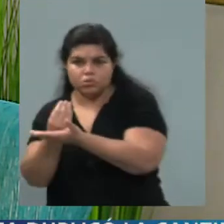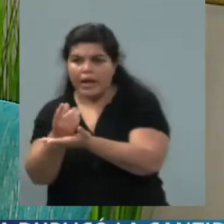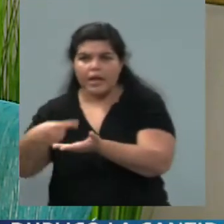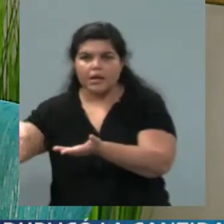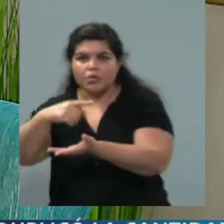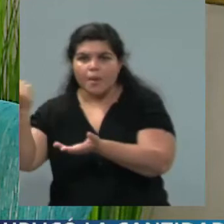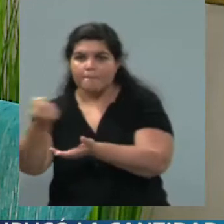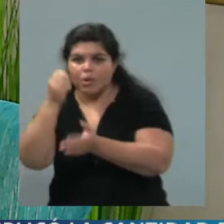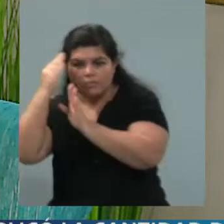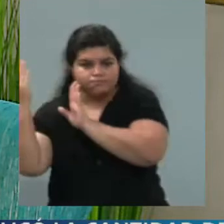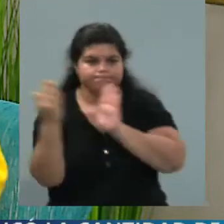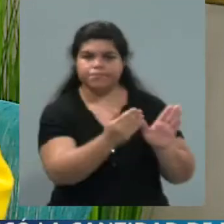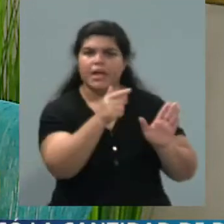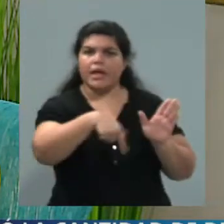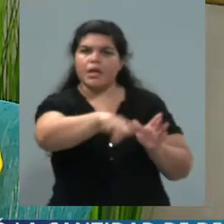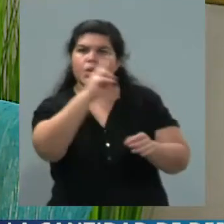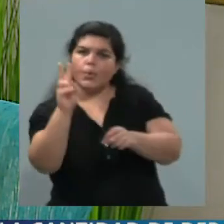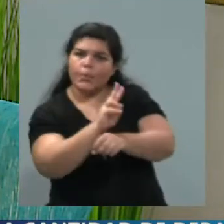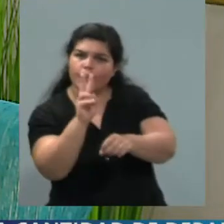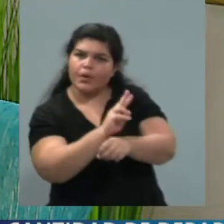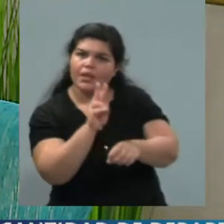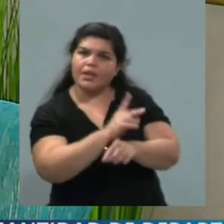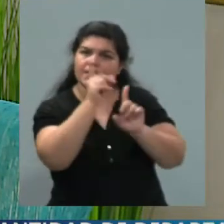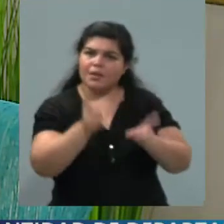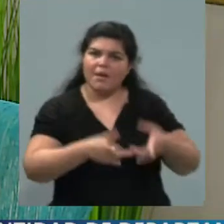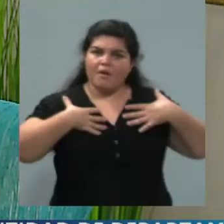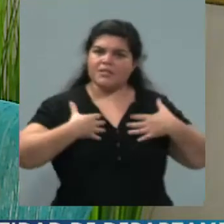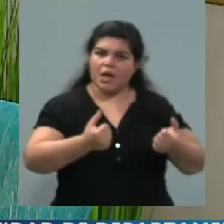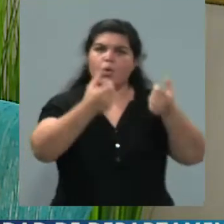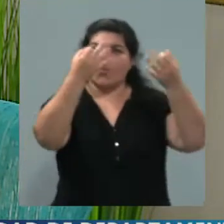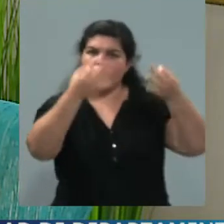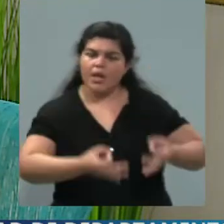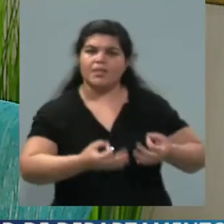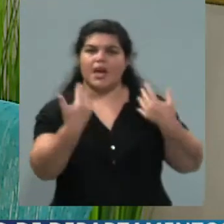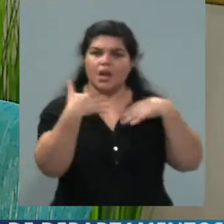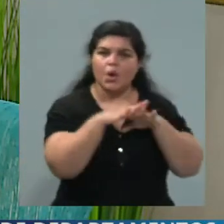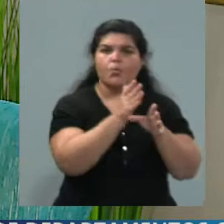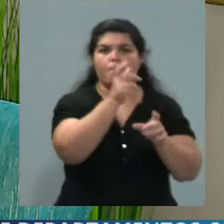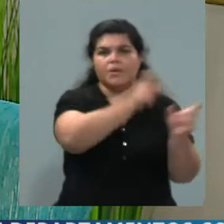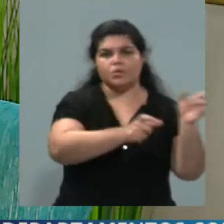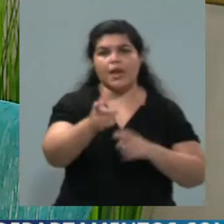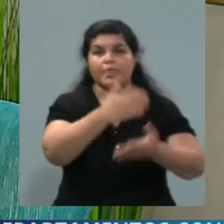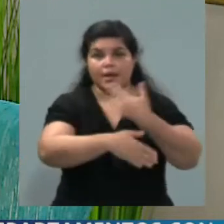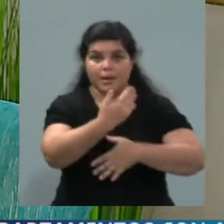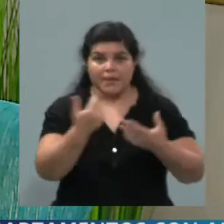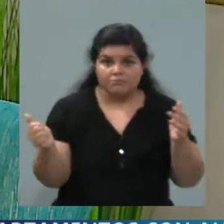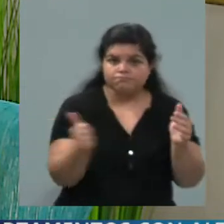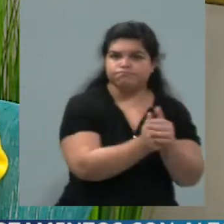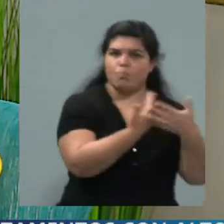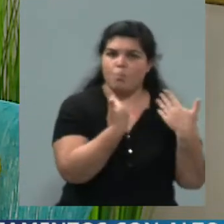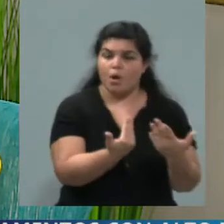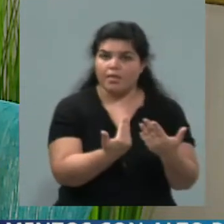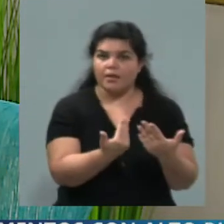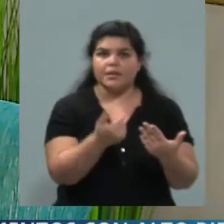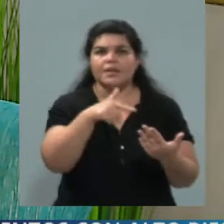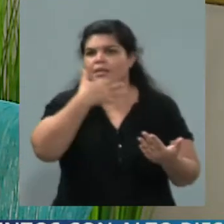de esas personas es velar por el bienestar, la salud, la inclusión de las personas con discapacidad y evidentemente hay una